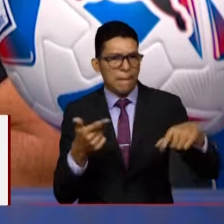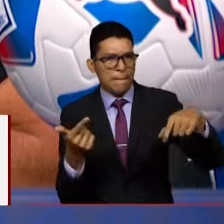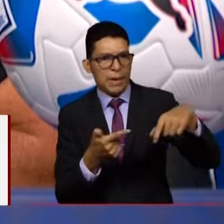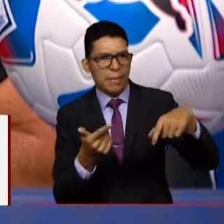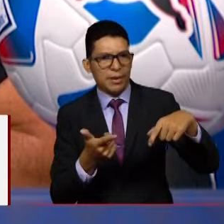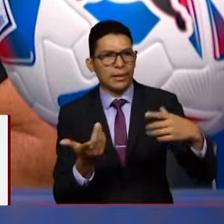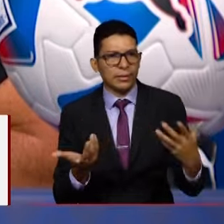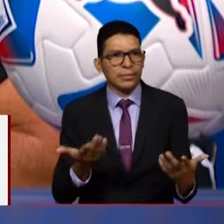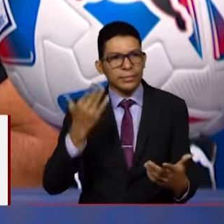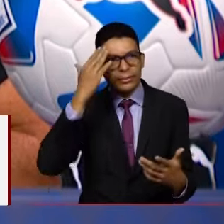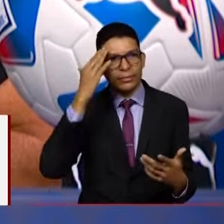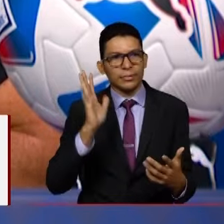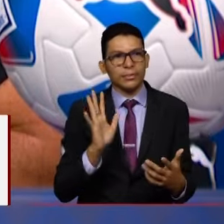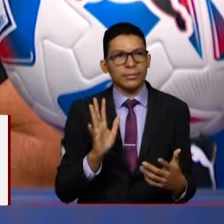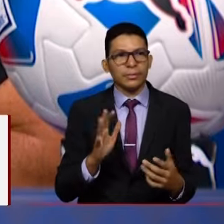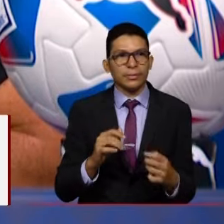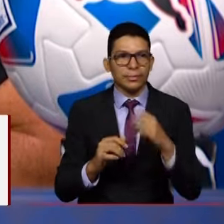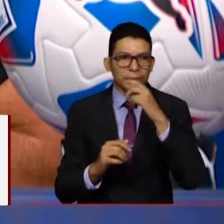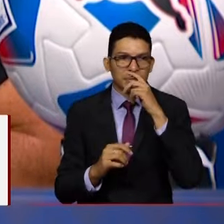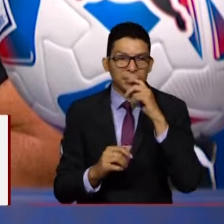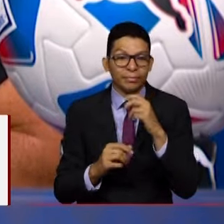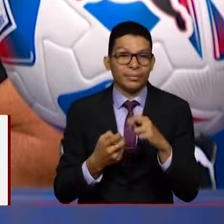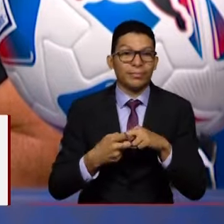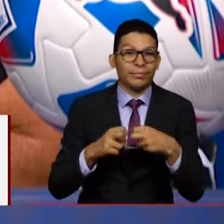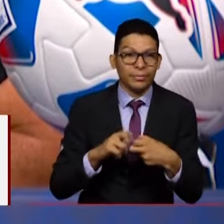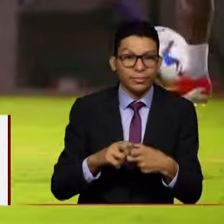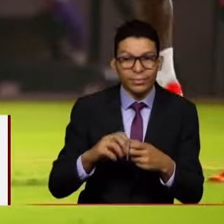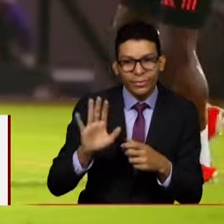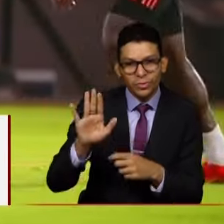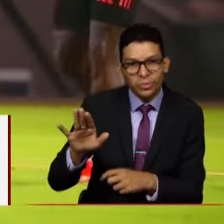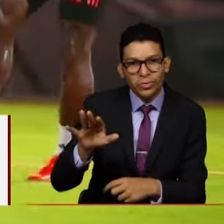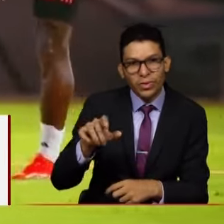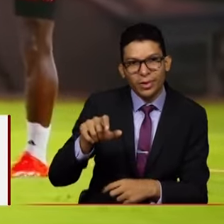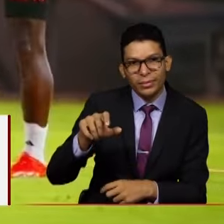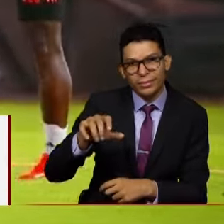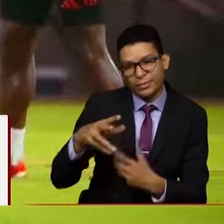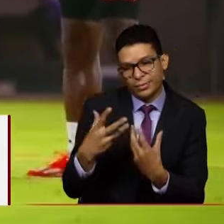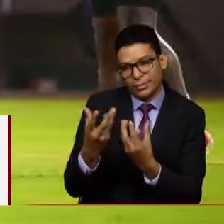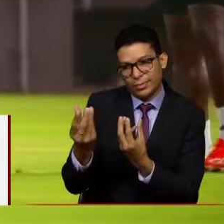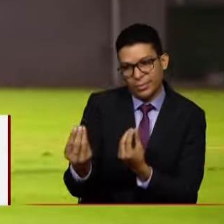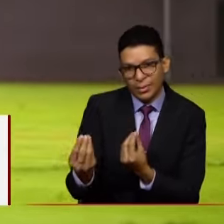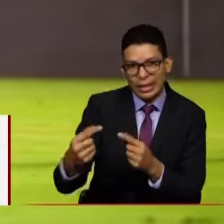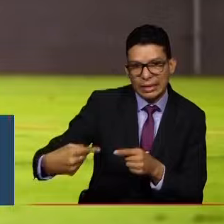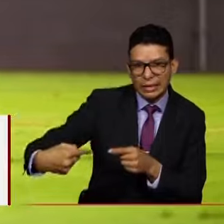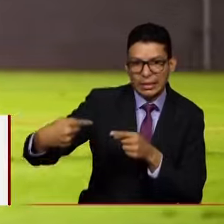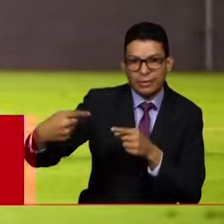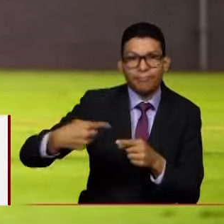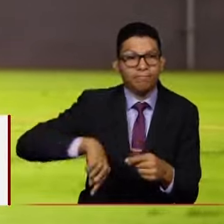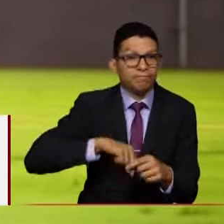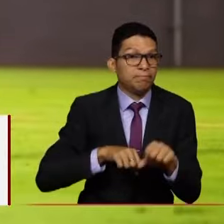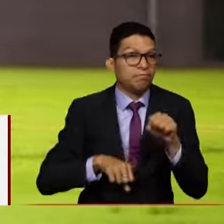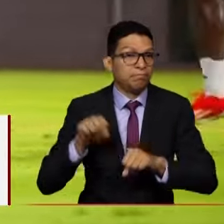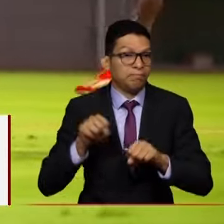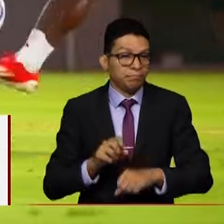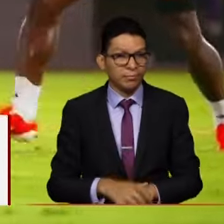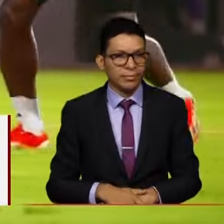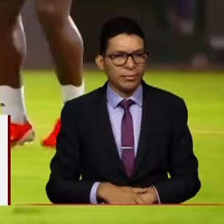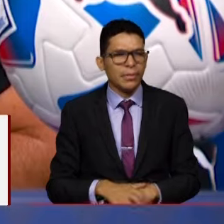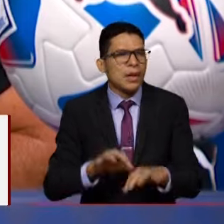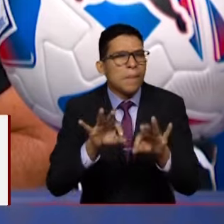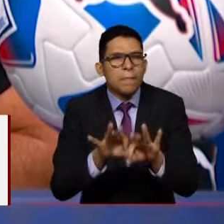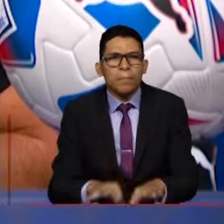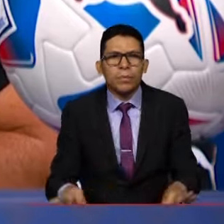duda que es un problema para el rival y una alternativa para nosotros. Pero lo importante, yo digo,